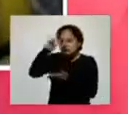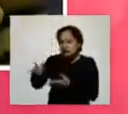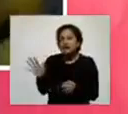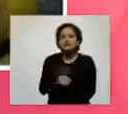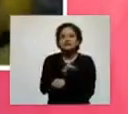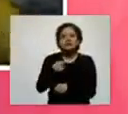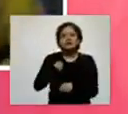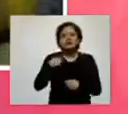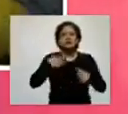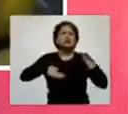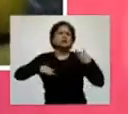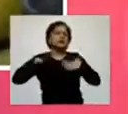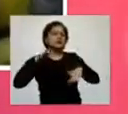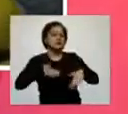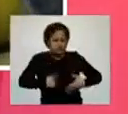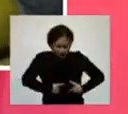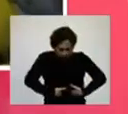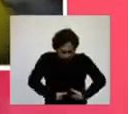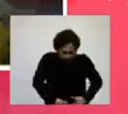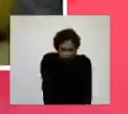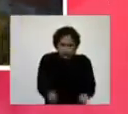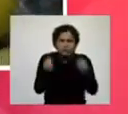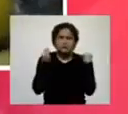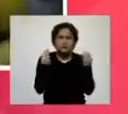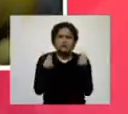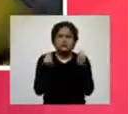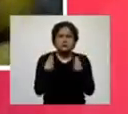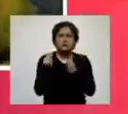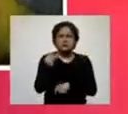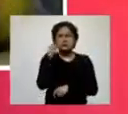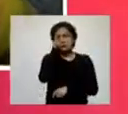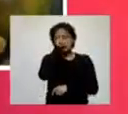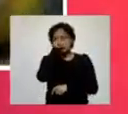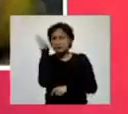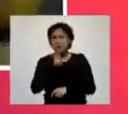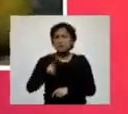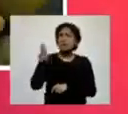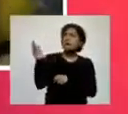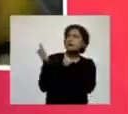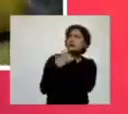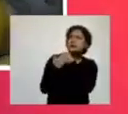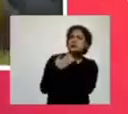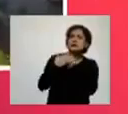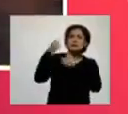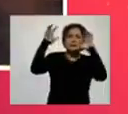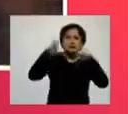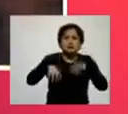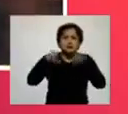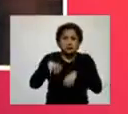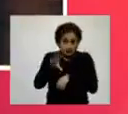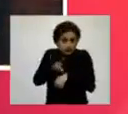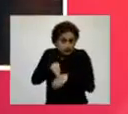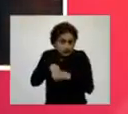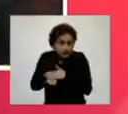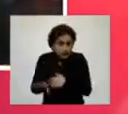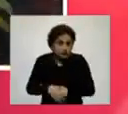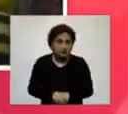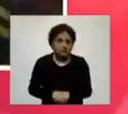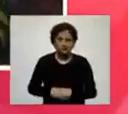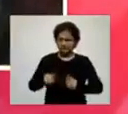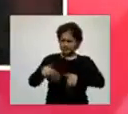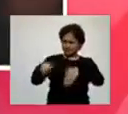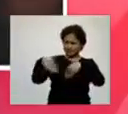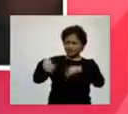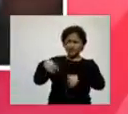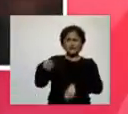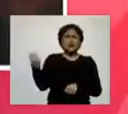cansadísima y muerta de hambre. Además, ay, va a empezar a llover. ¡Ay, con permisito, eh! ¿A dónde? ¿A dónde